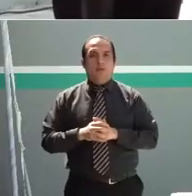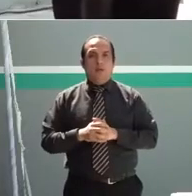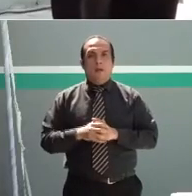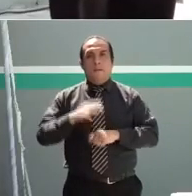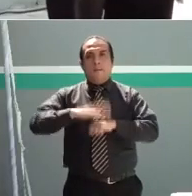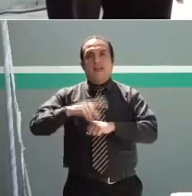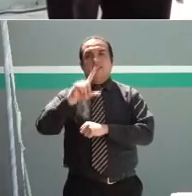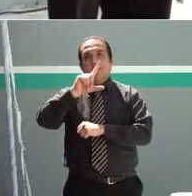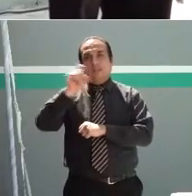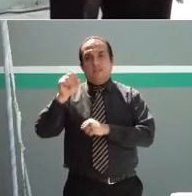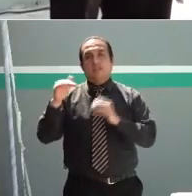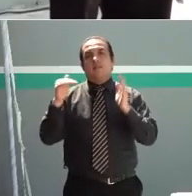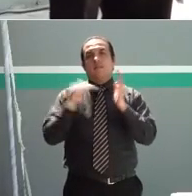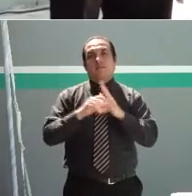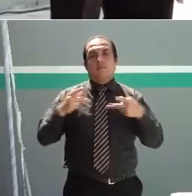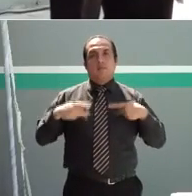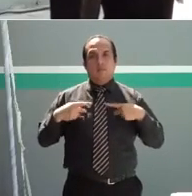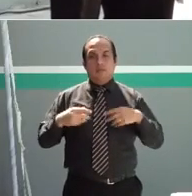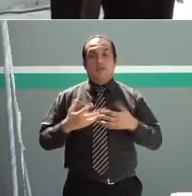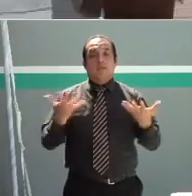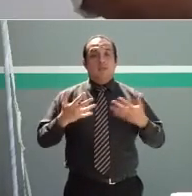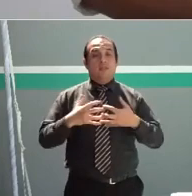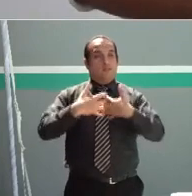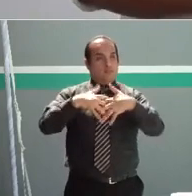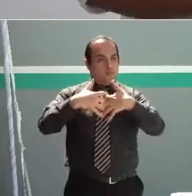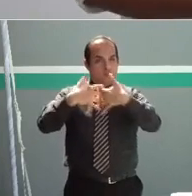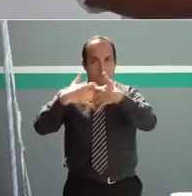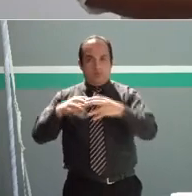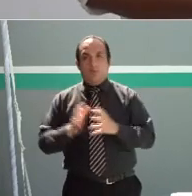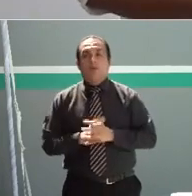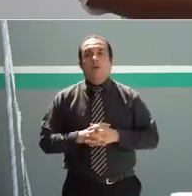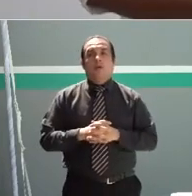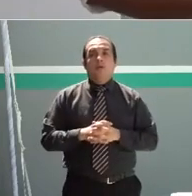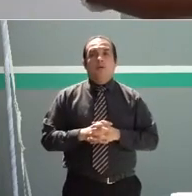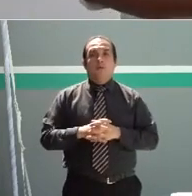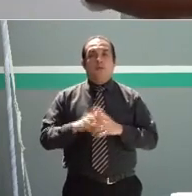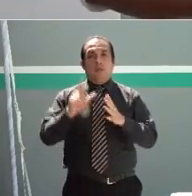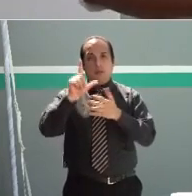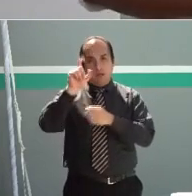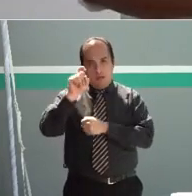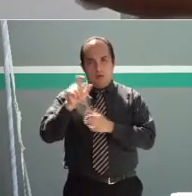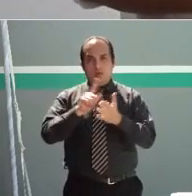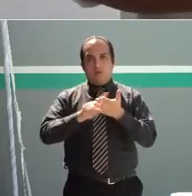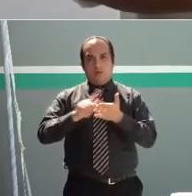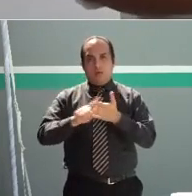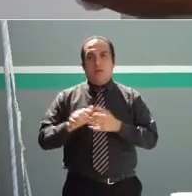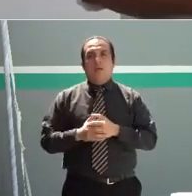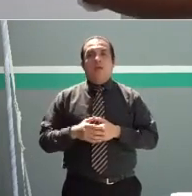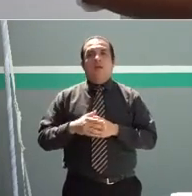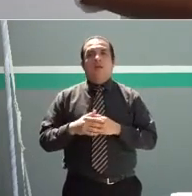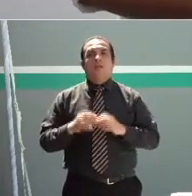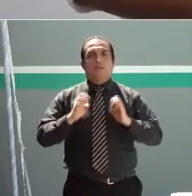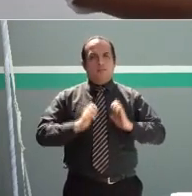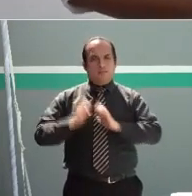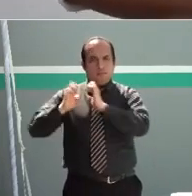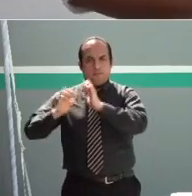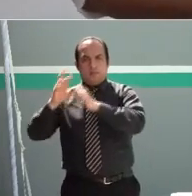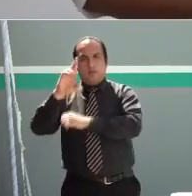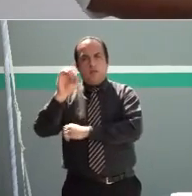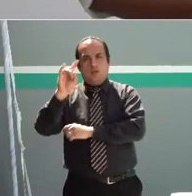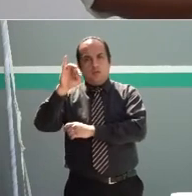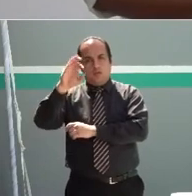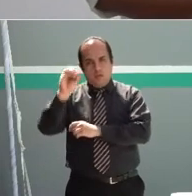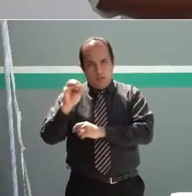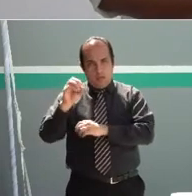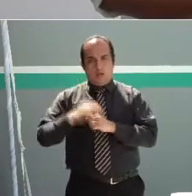estos plazos, digamos. Sí, se hicieron estas dos plantas potabilizadoras y después en la unidad habitacional El Rosario, el año pasado